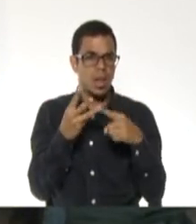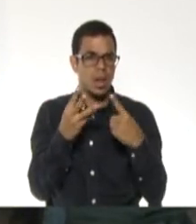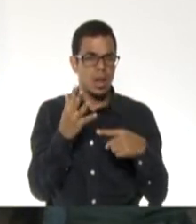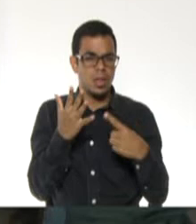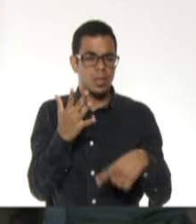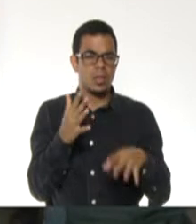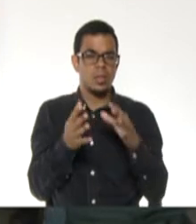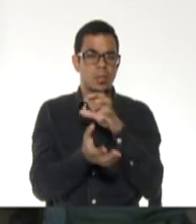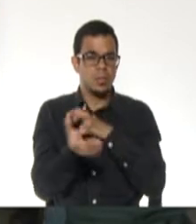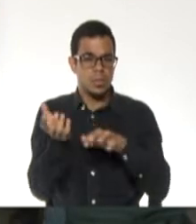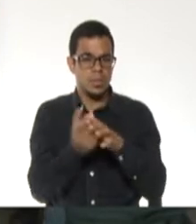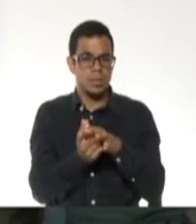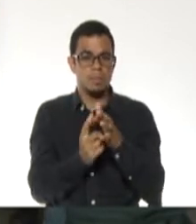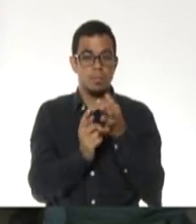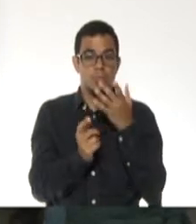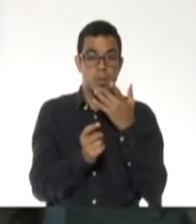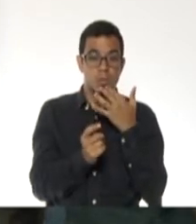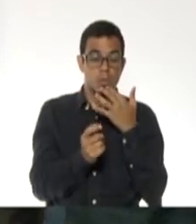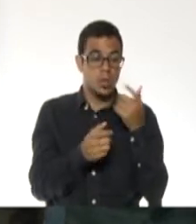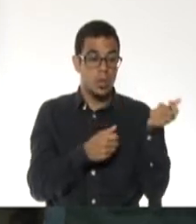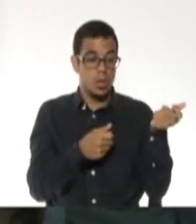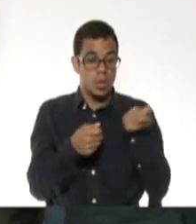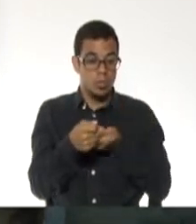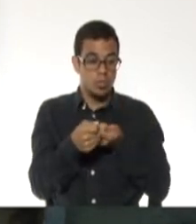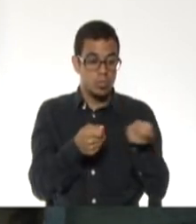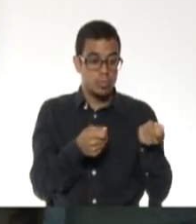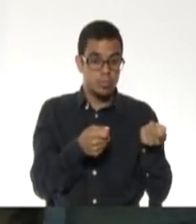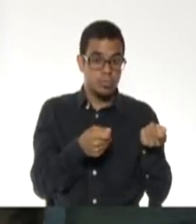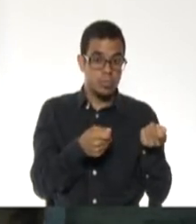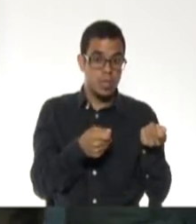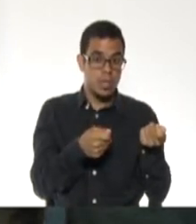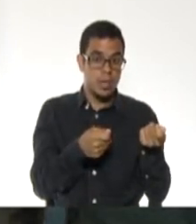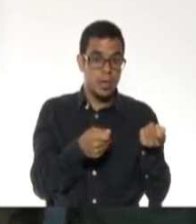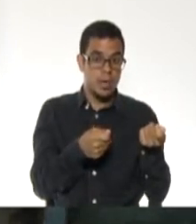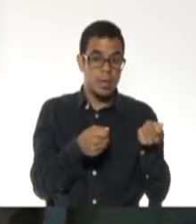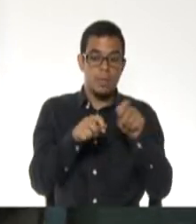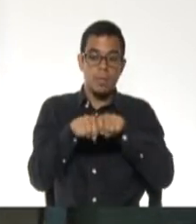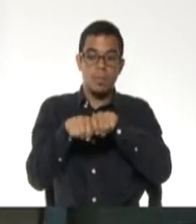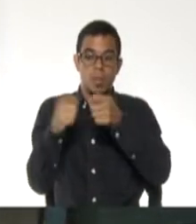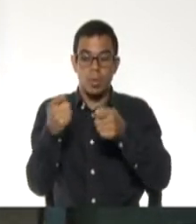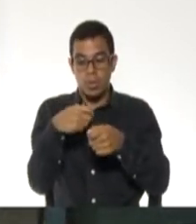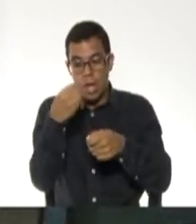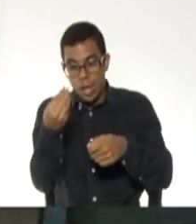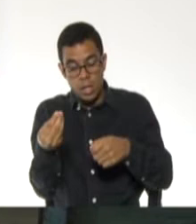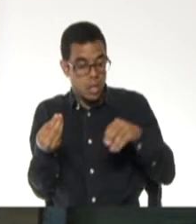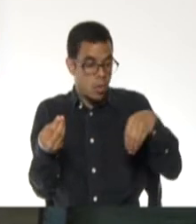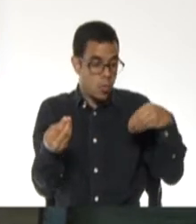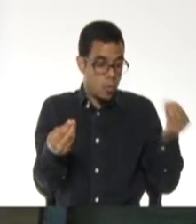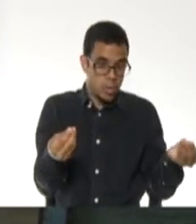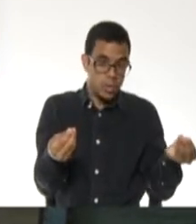aproximadamente. Ok. La primera es que el cable de alimentación esté partido en uno de sus extremos. Les traigo